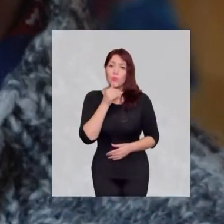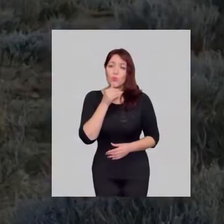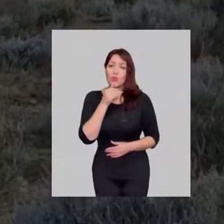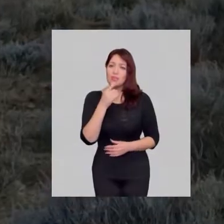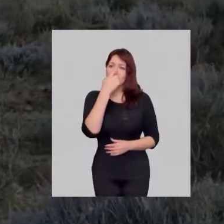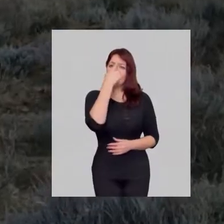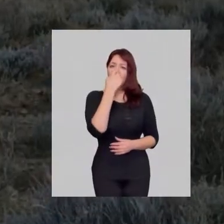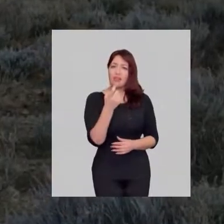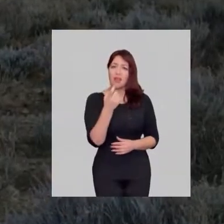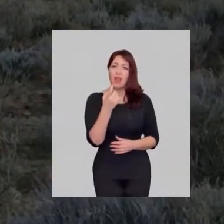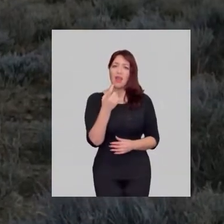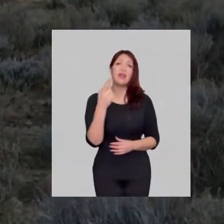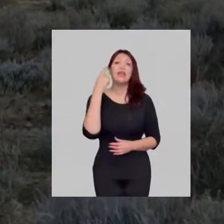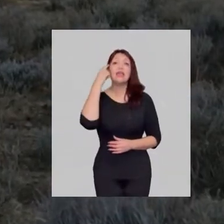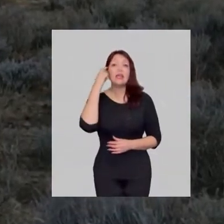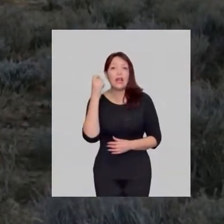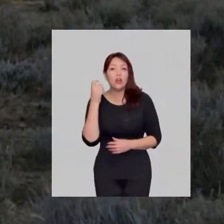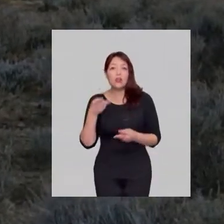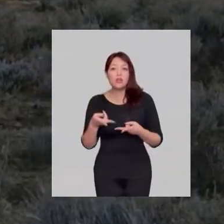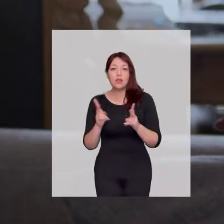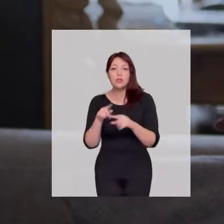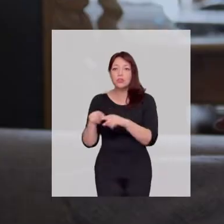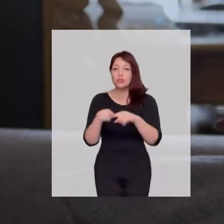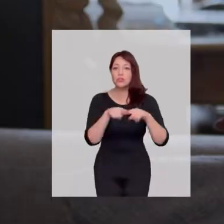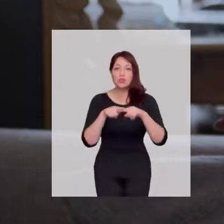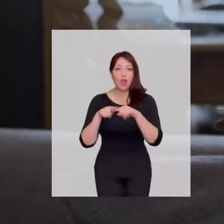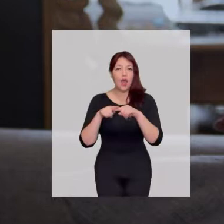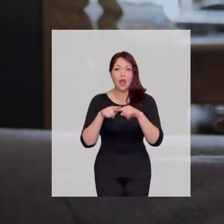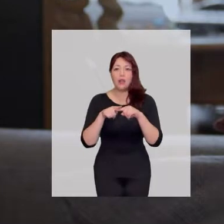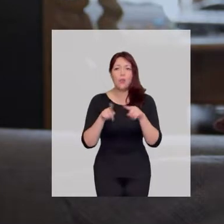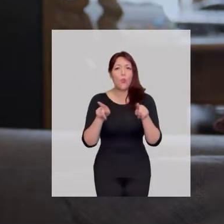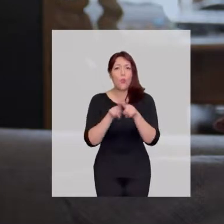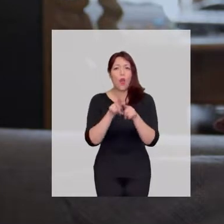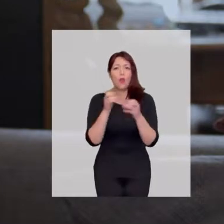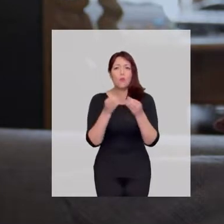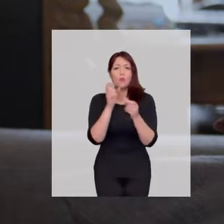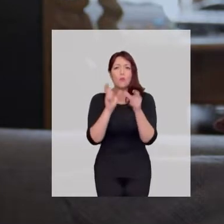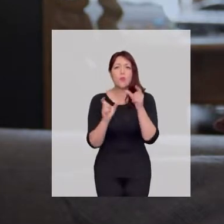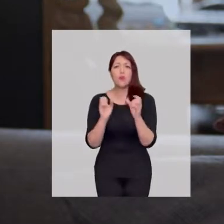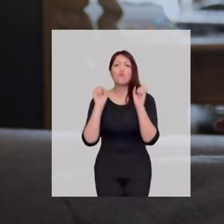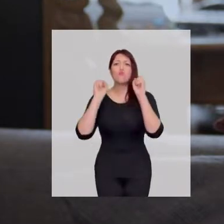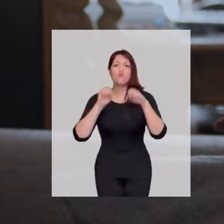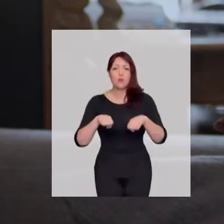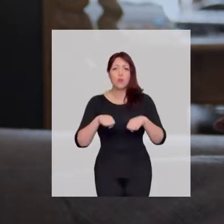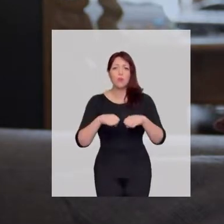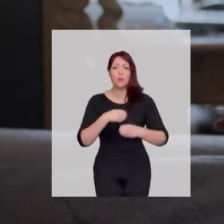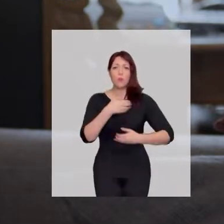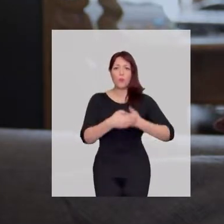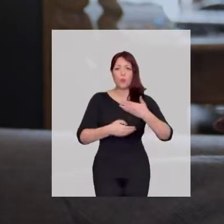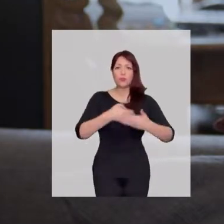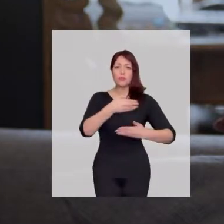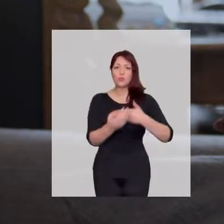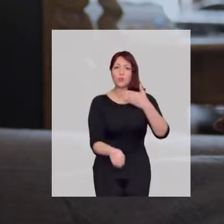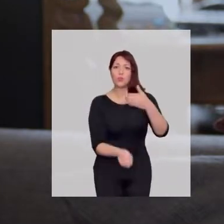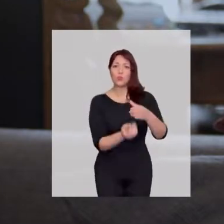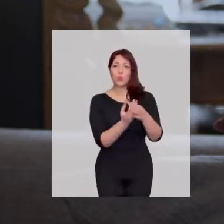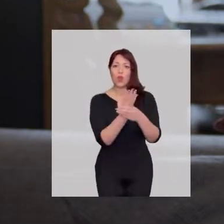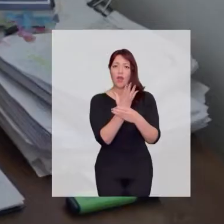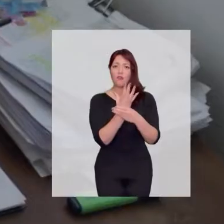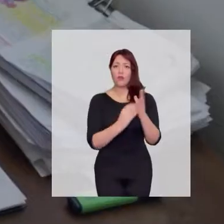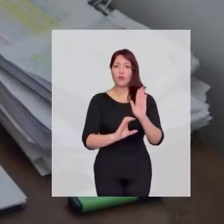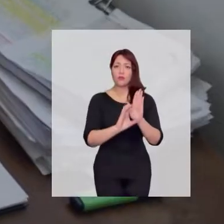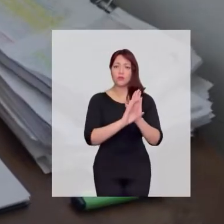ridículo. No hay una parte seria. Creo en los derechos sociales. Al igual que muchas personas de Chile, voté a